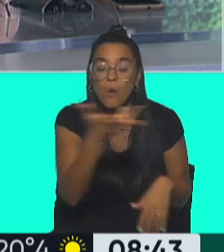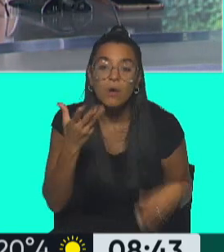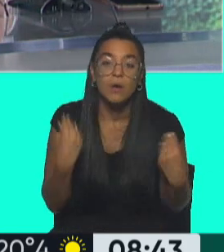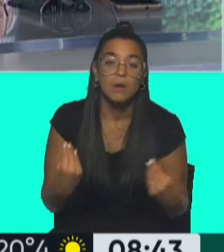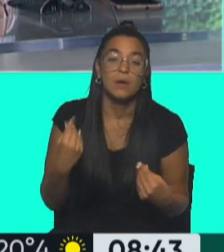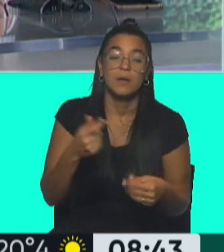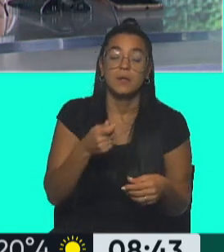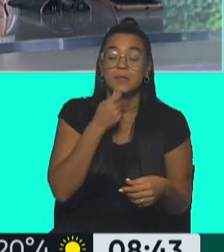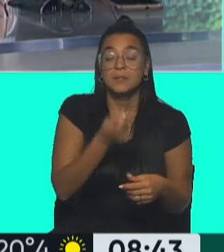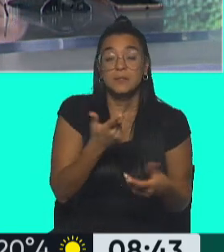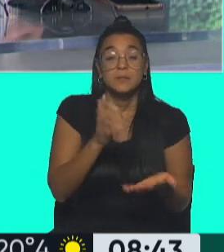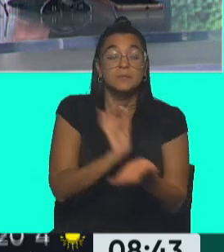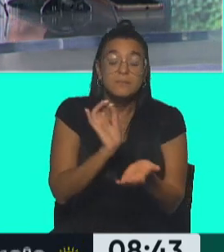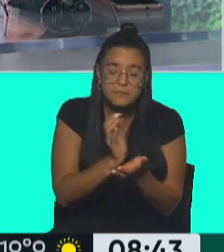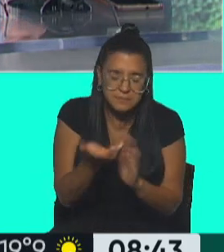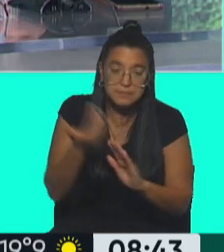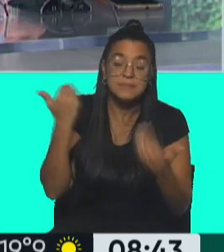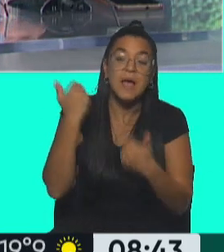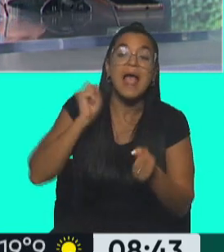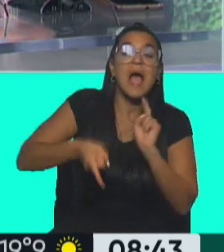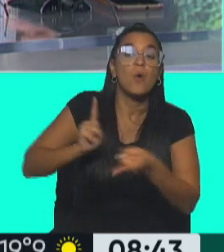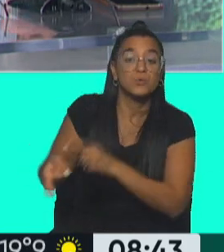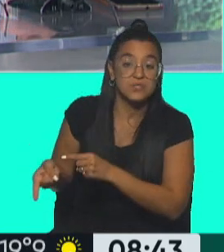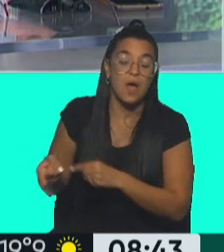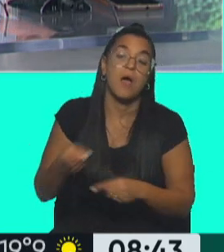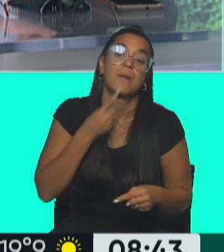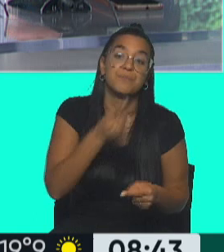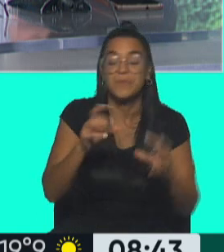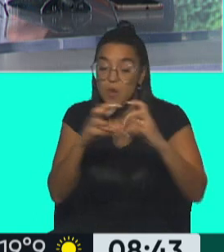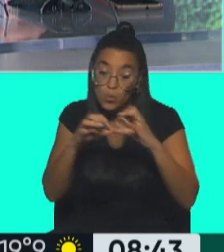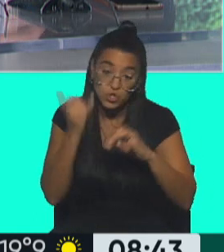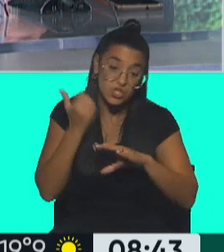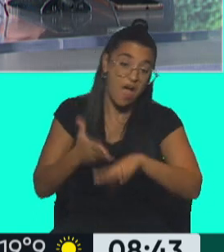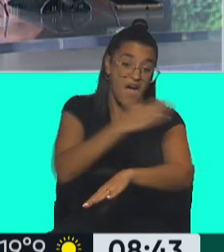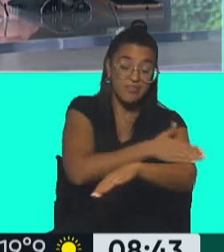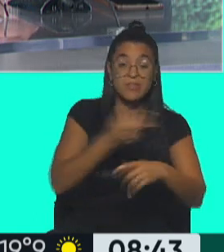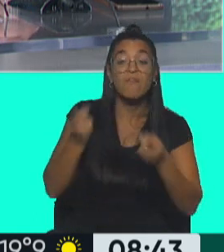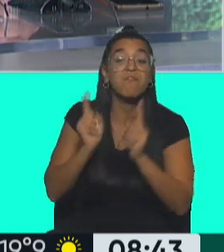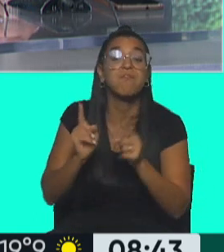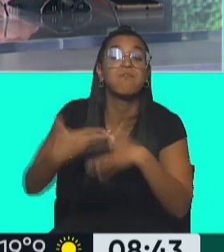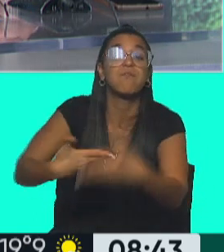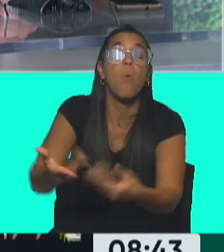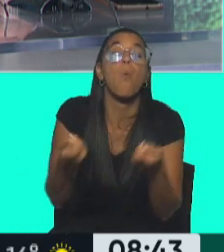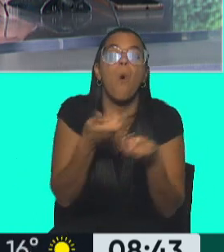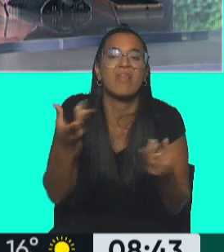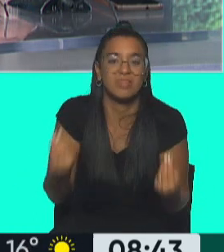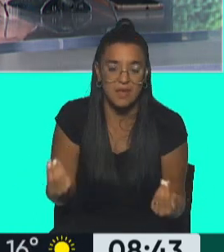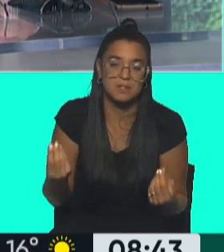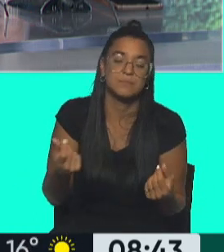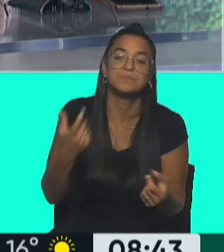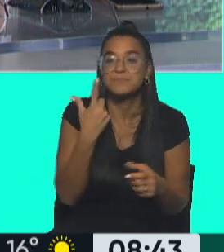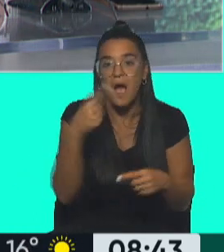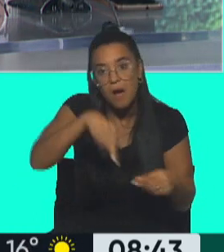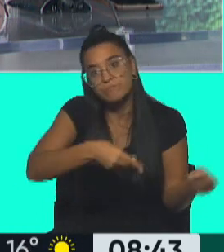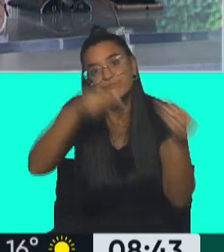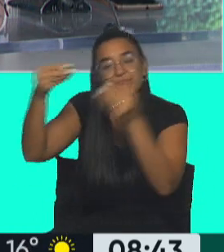las causales de destitución que fueron puestas en discusión van a perdurar, van a permanecer y se van a tratar en la